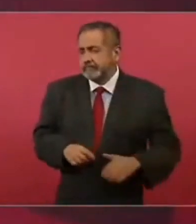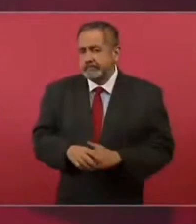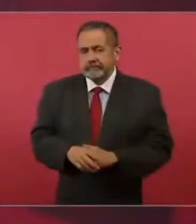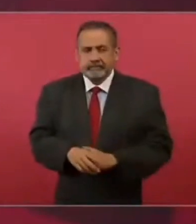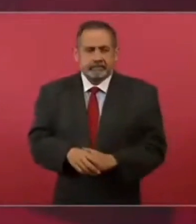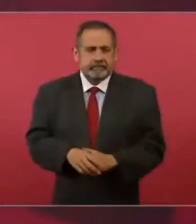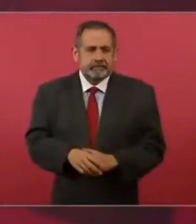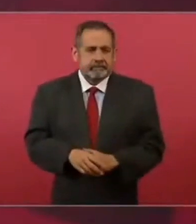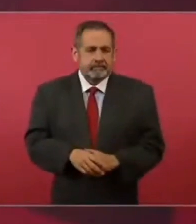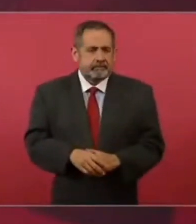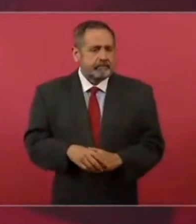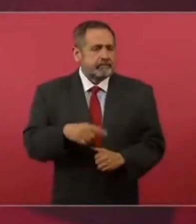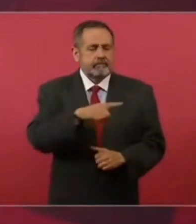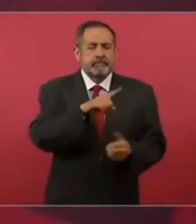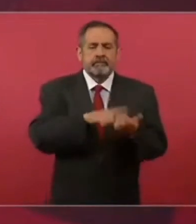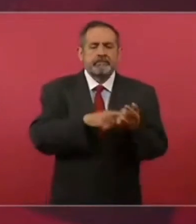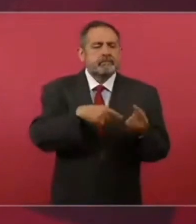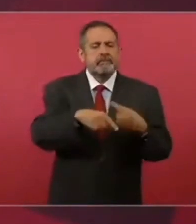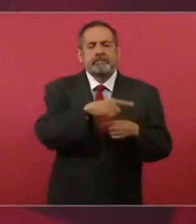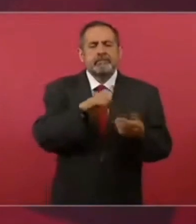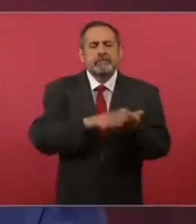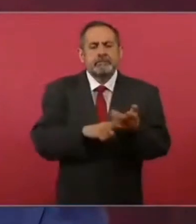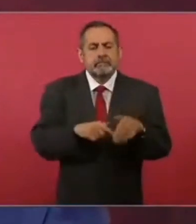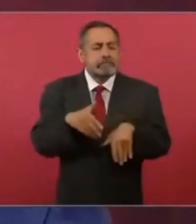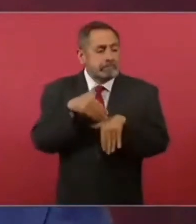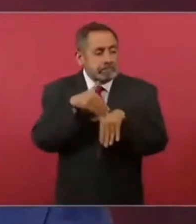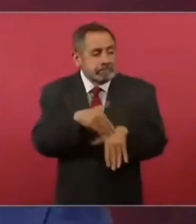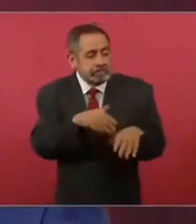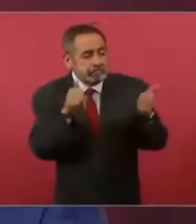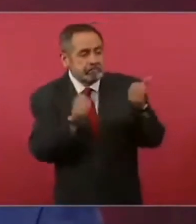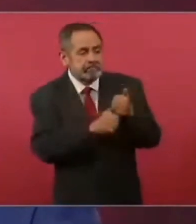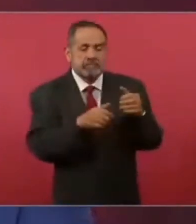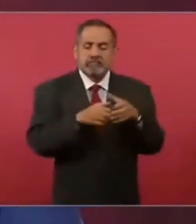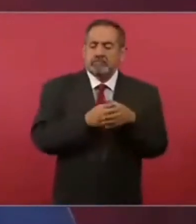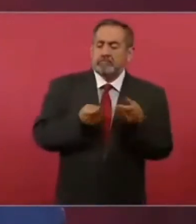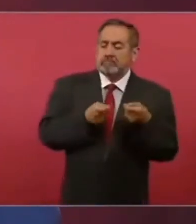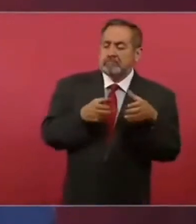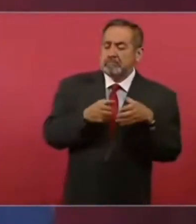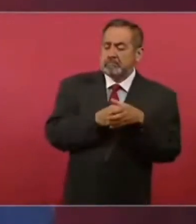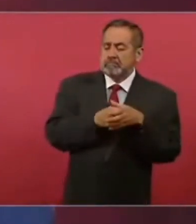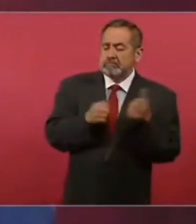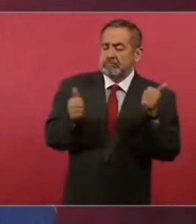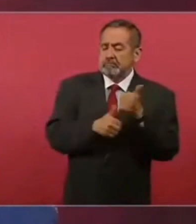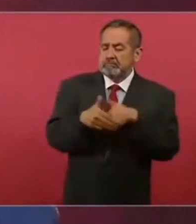es un poder al servicio de una élite